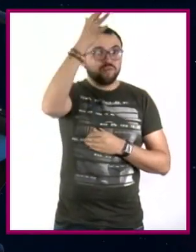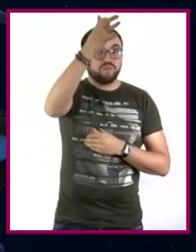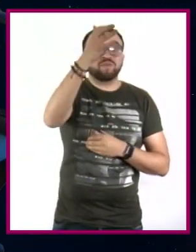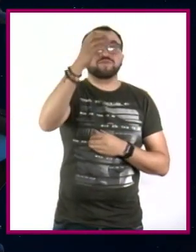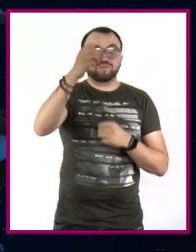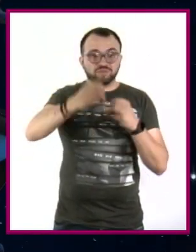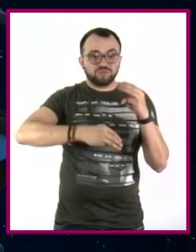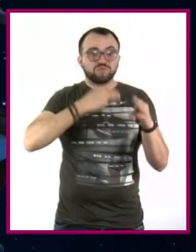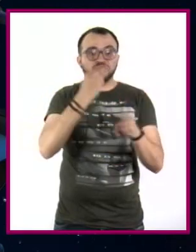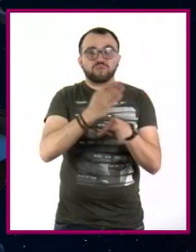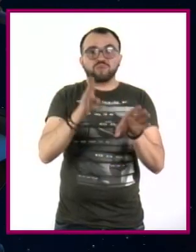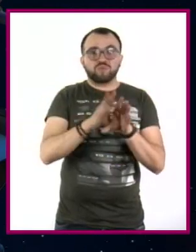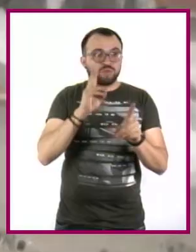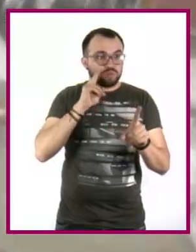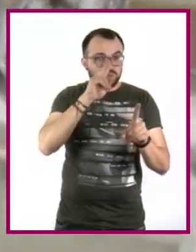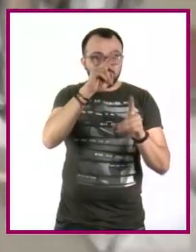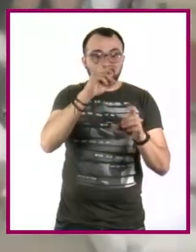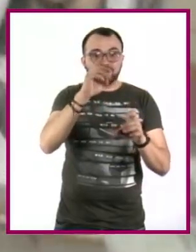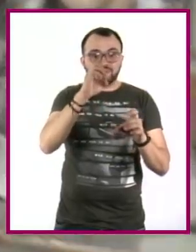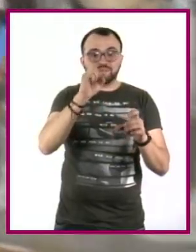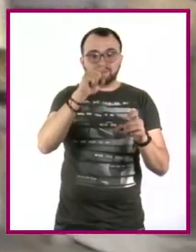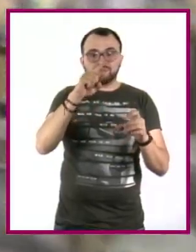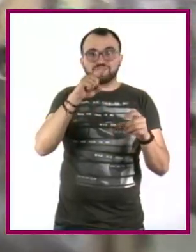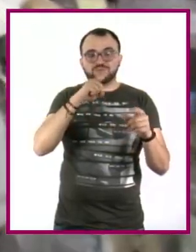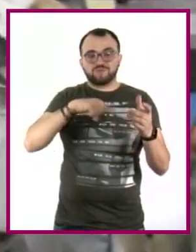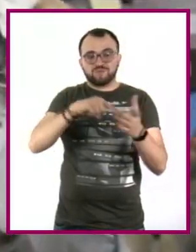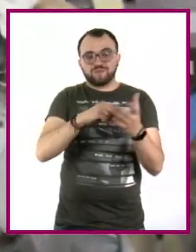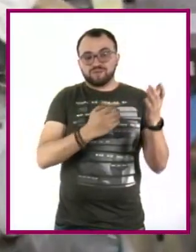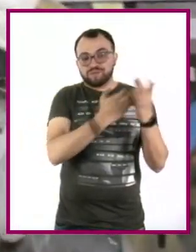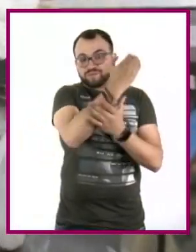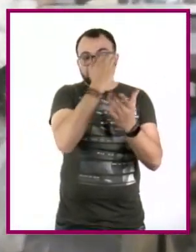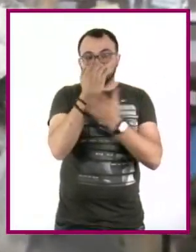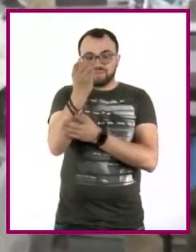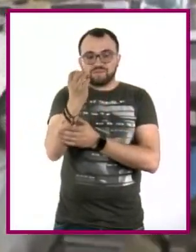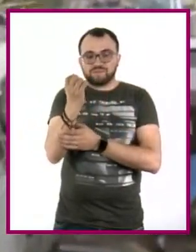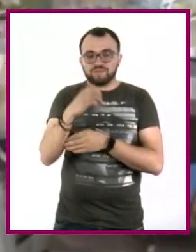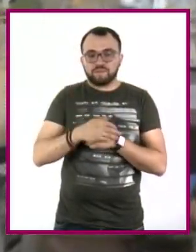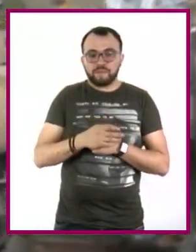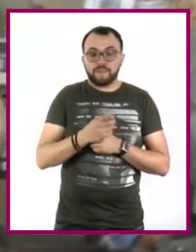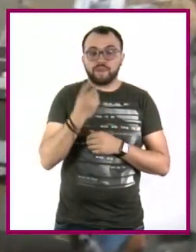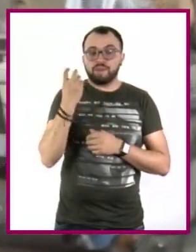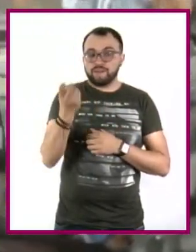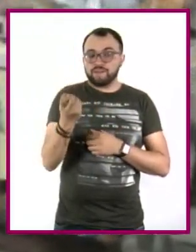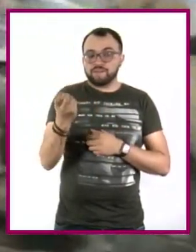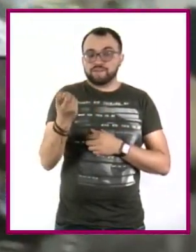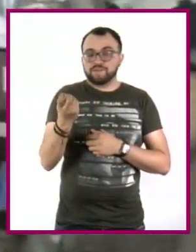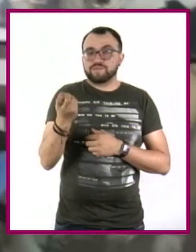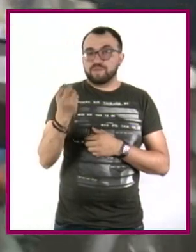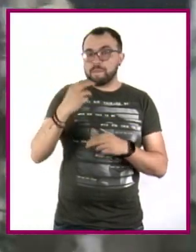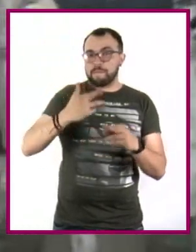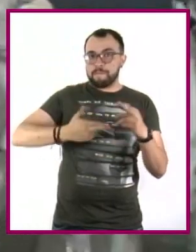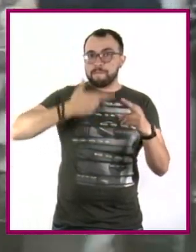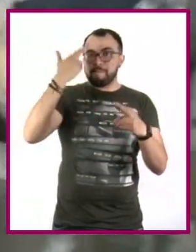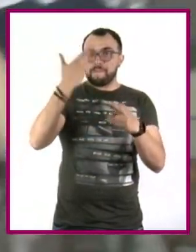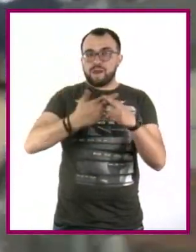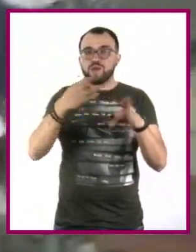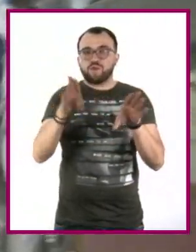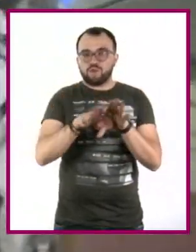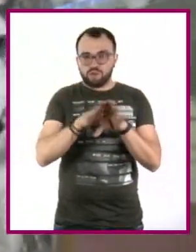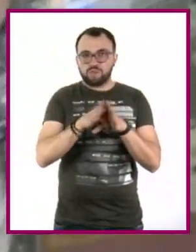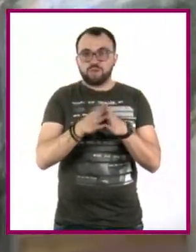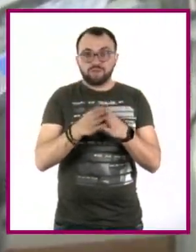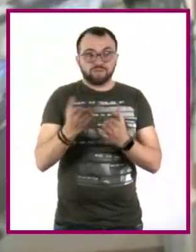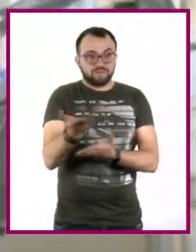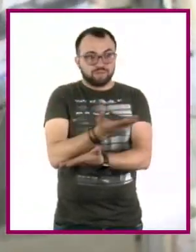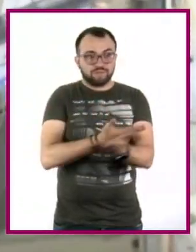humanidad y la exploración espacial. Pues sí, no es por nada que se trata de una de las mayores hazañas de colaboración